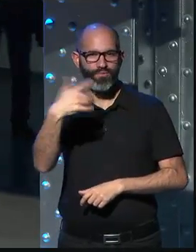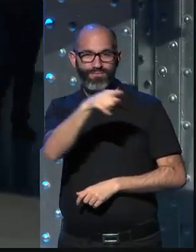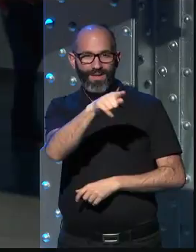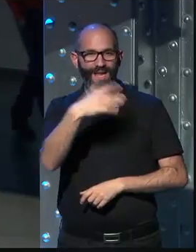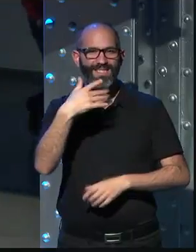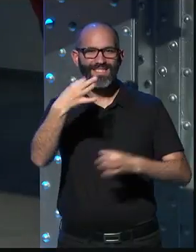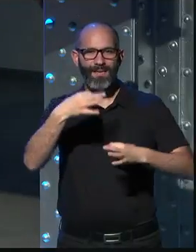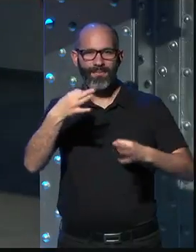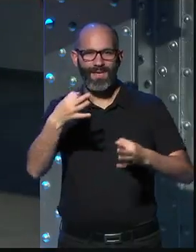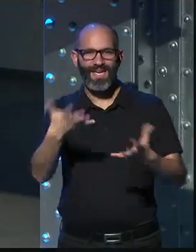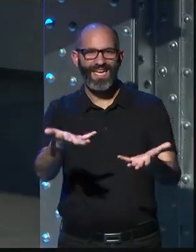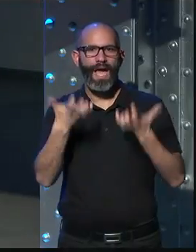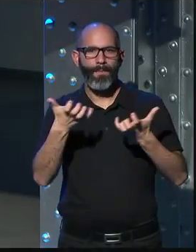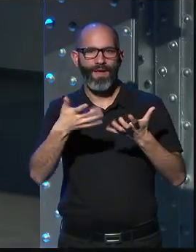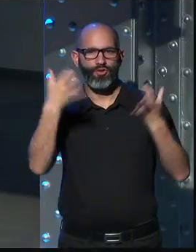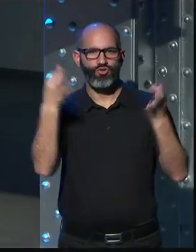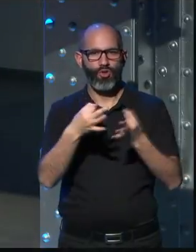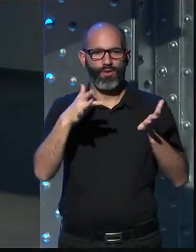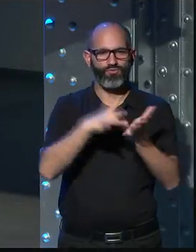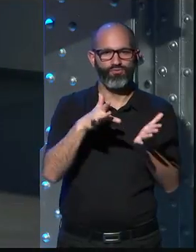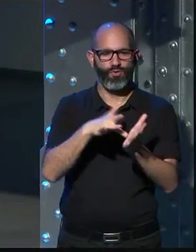el campeón de la racionalidad,